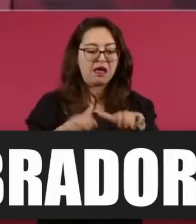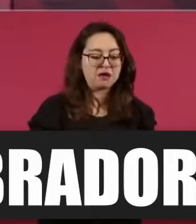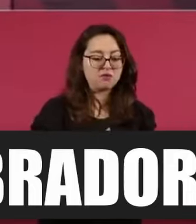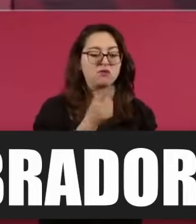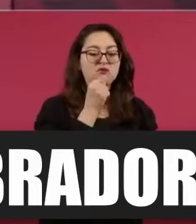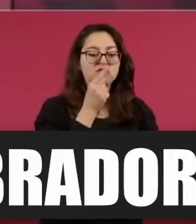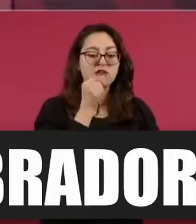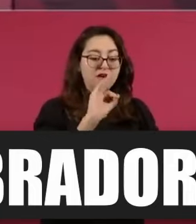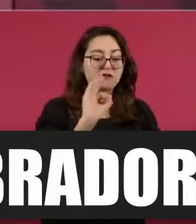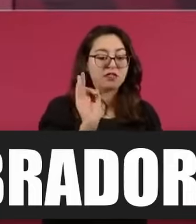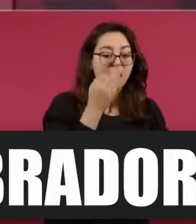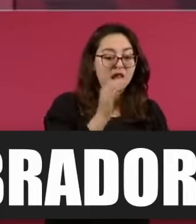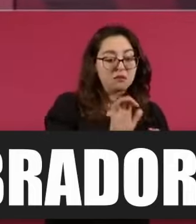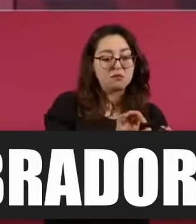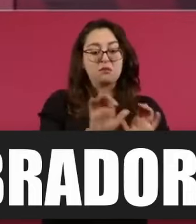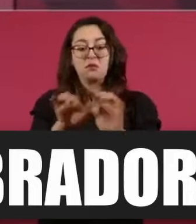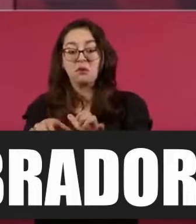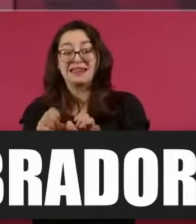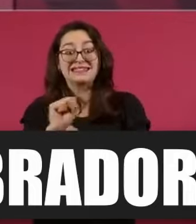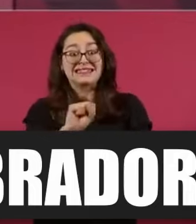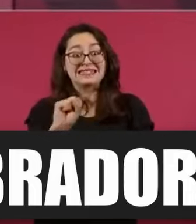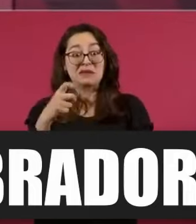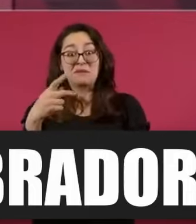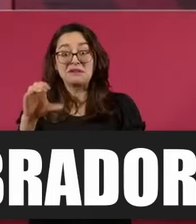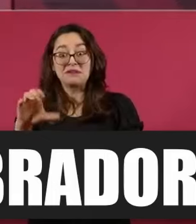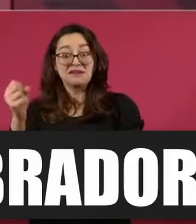ser secretario de Seguridad